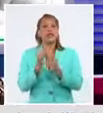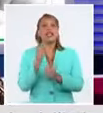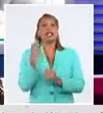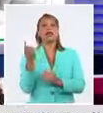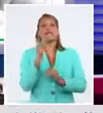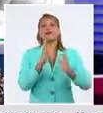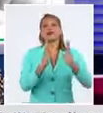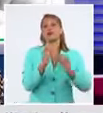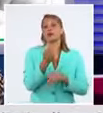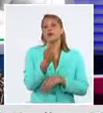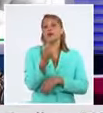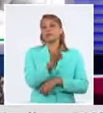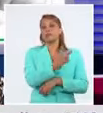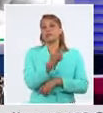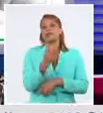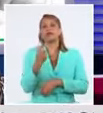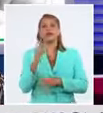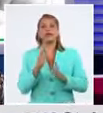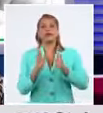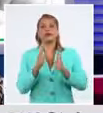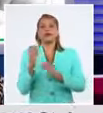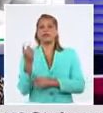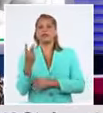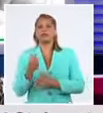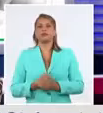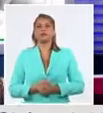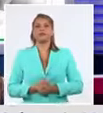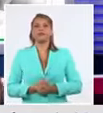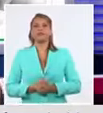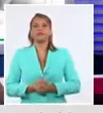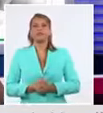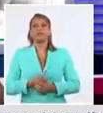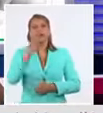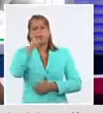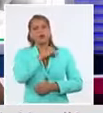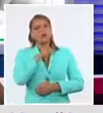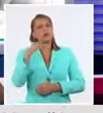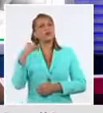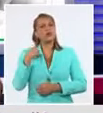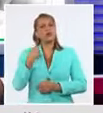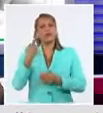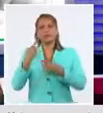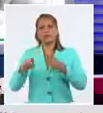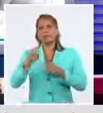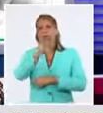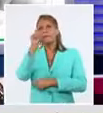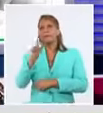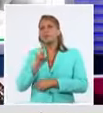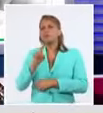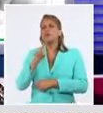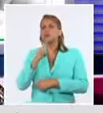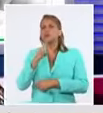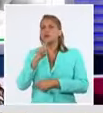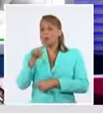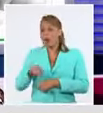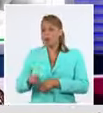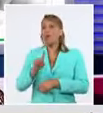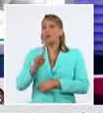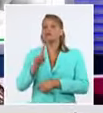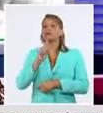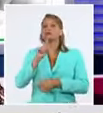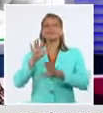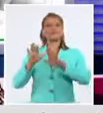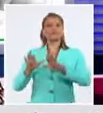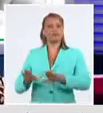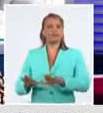de este ensayo clínico. Doctora, hemos reservado para los minutos finales algunas preguntas generales, pero le propongo un alto en nuestra